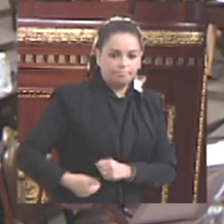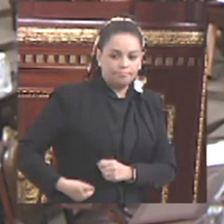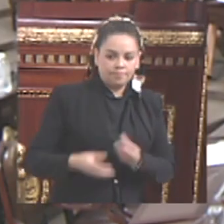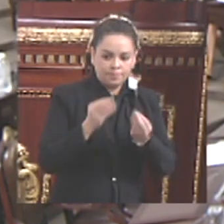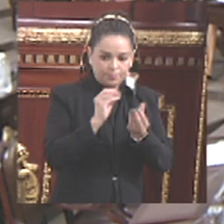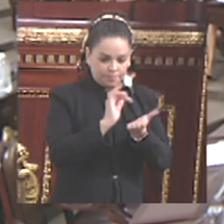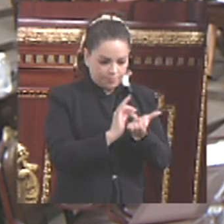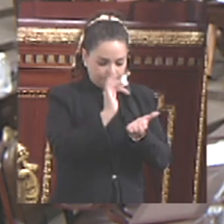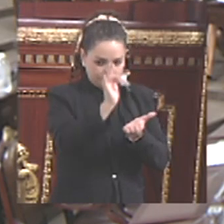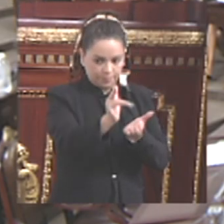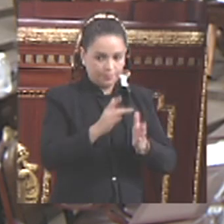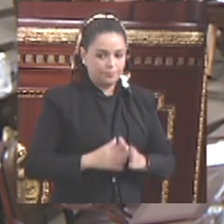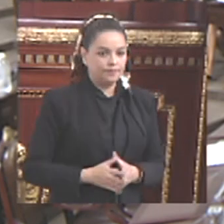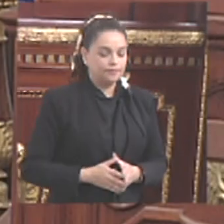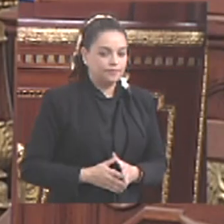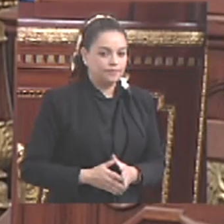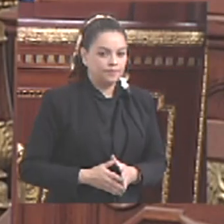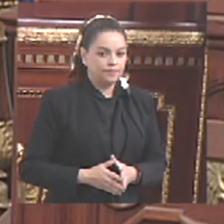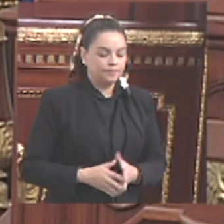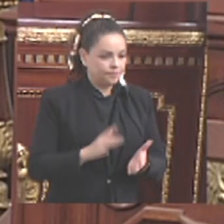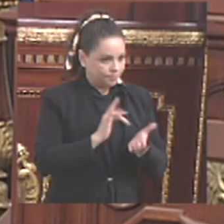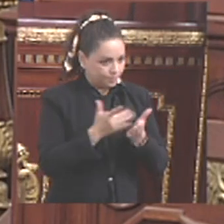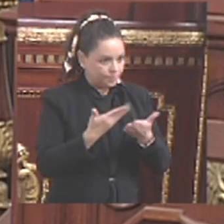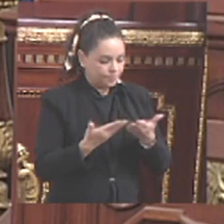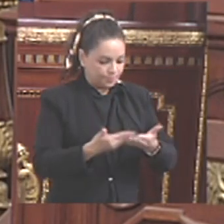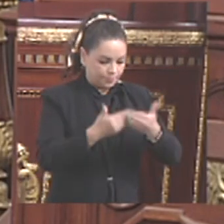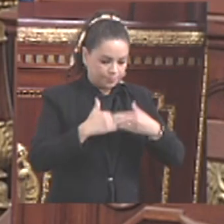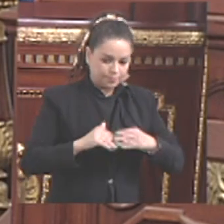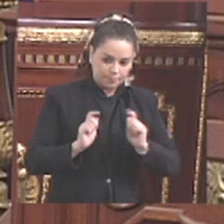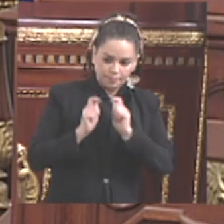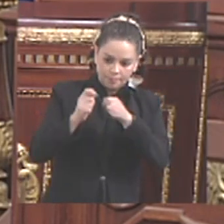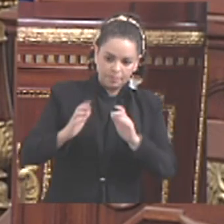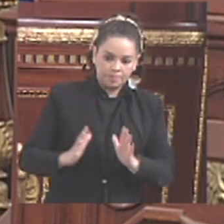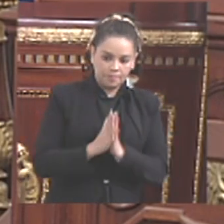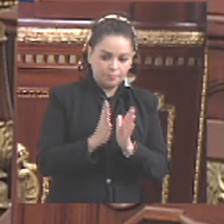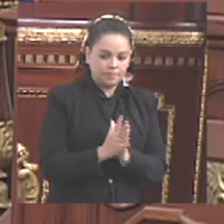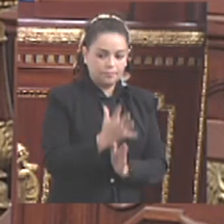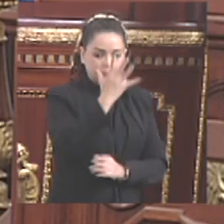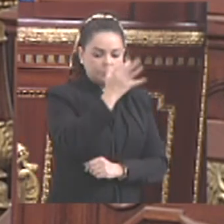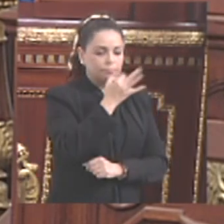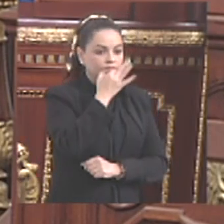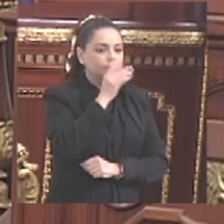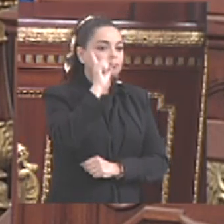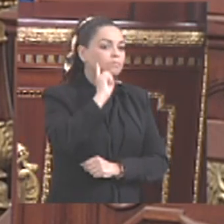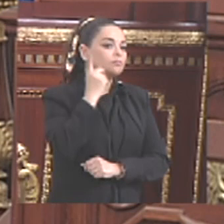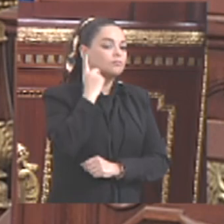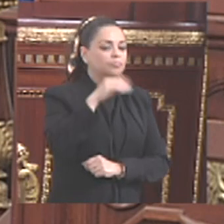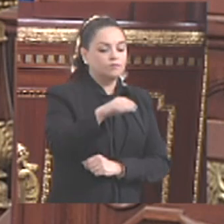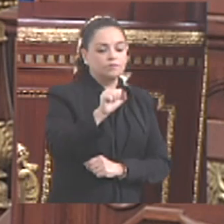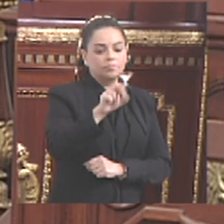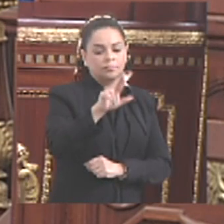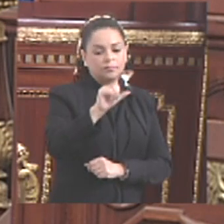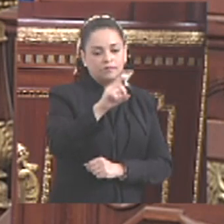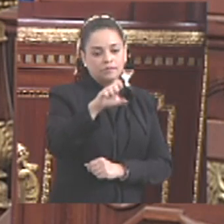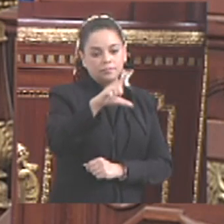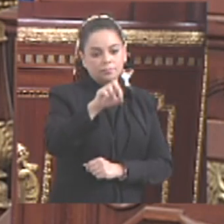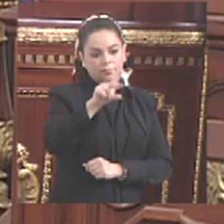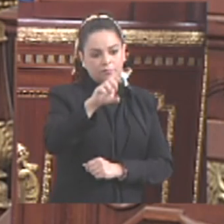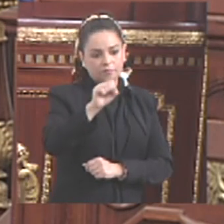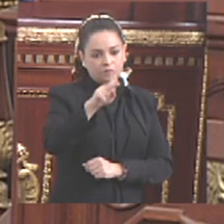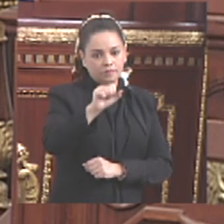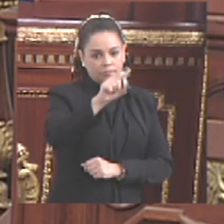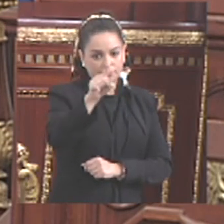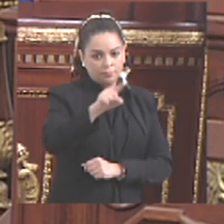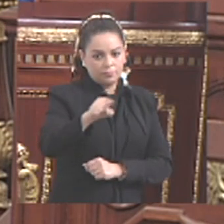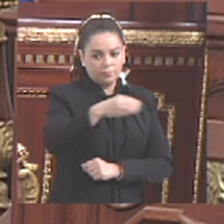Gracias, diputado. Se concede el uso de la palabra hasta por 5 minutos a la diputada María de Lourdes Paz Reyes, integrante del Grupo Parlamentario del